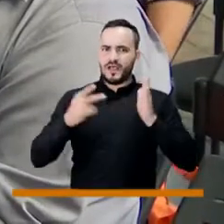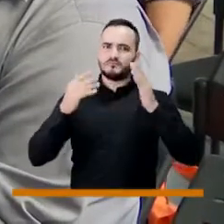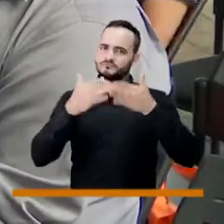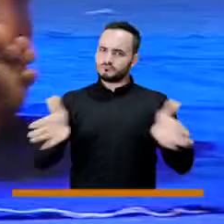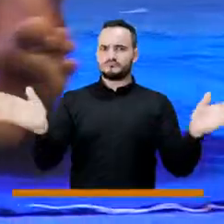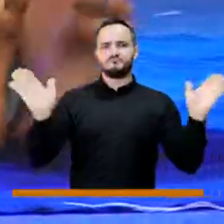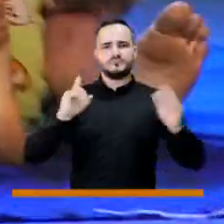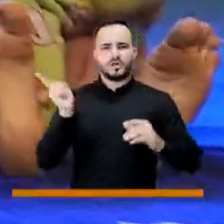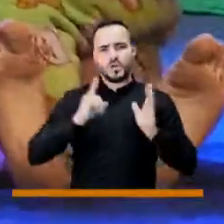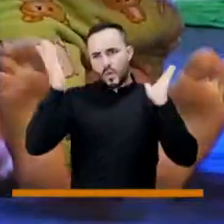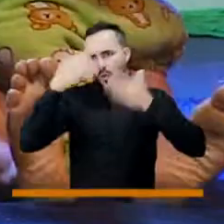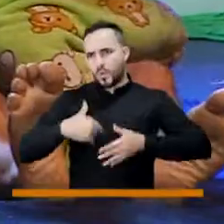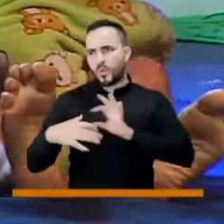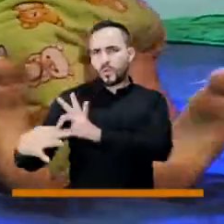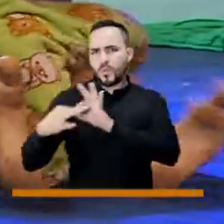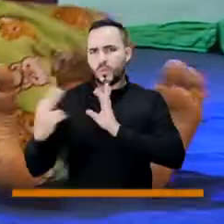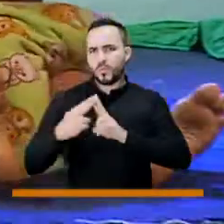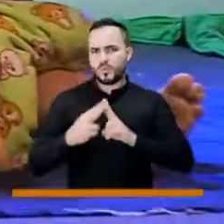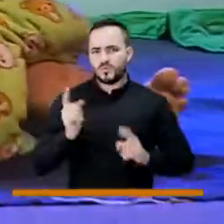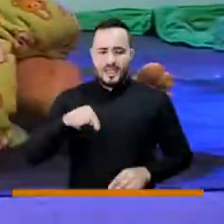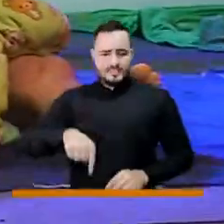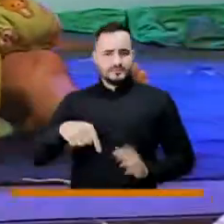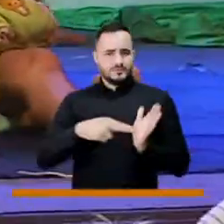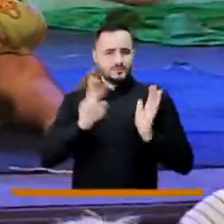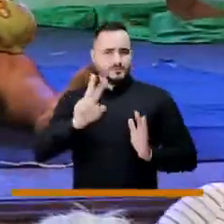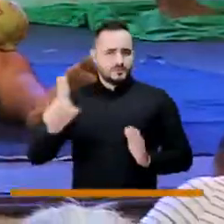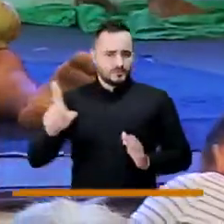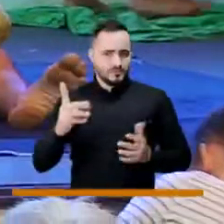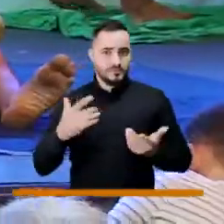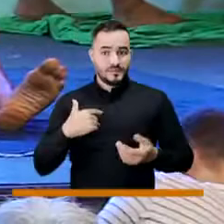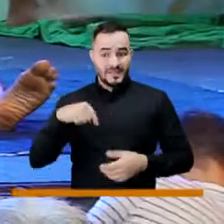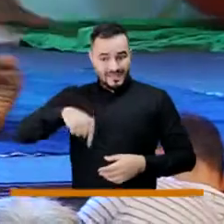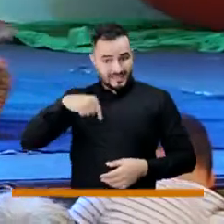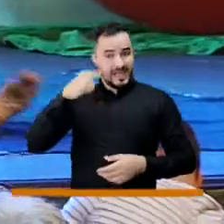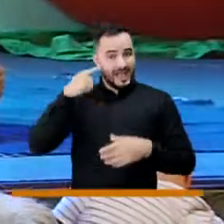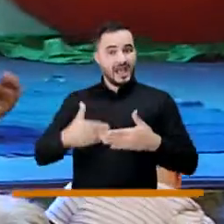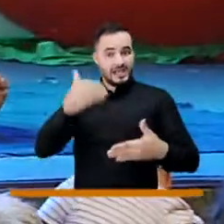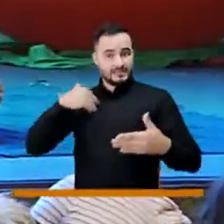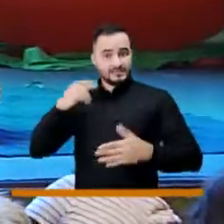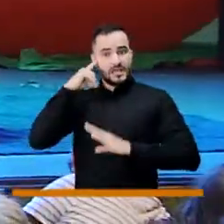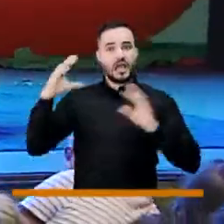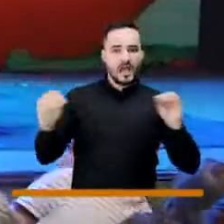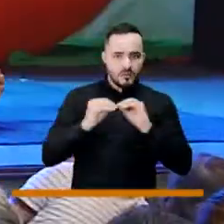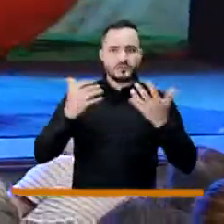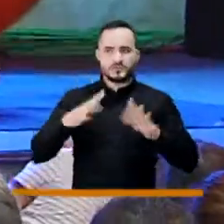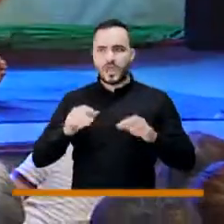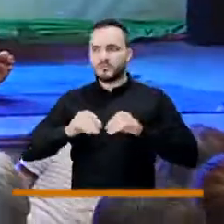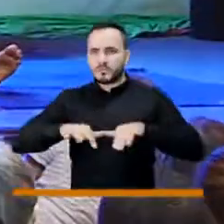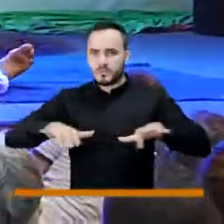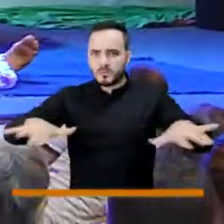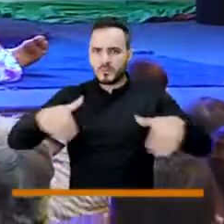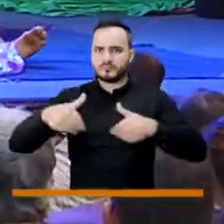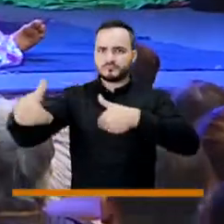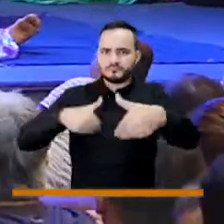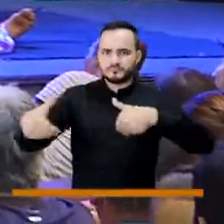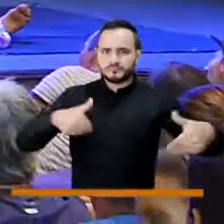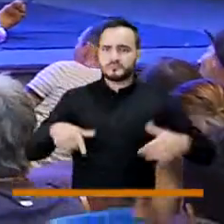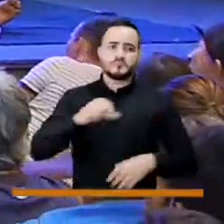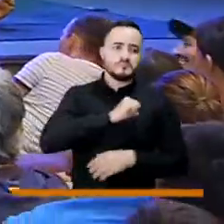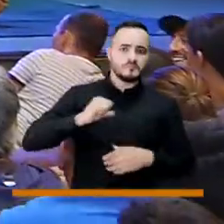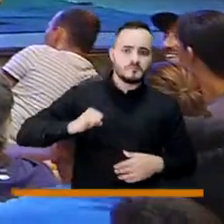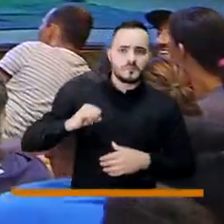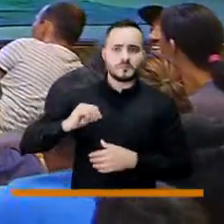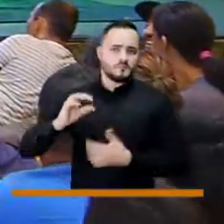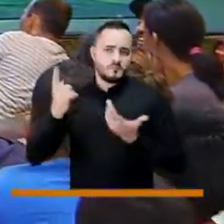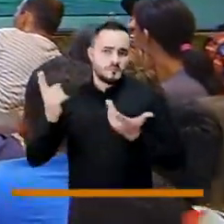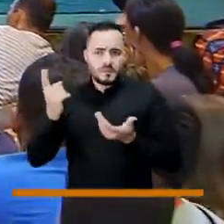más transparente, así es que lo vamos a hacer el próximo año. Este año ya habíamos tenido el compromiso de hacer esa compra de fondo editorial con unas editoriales de